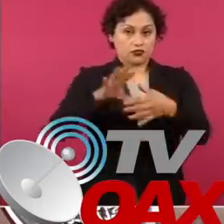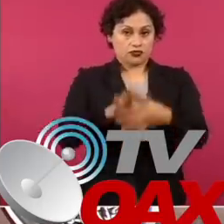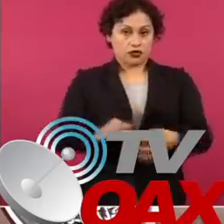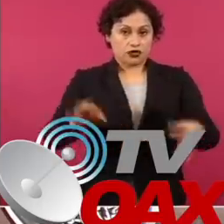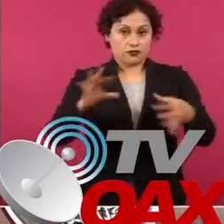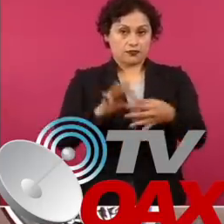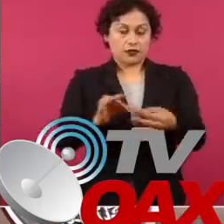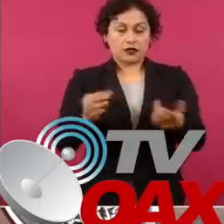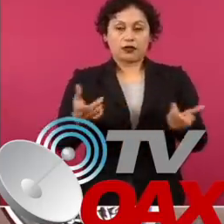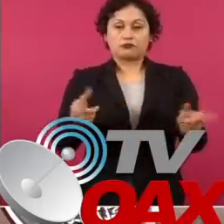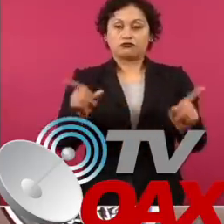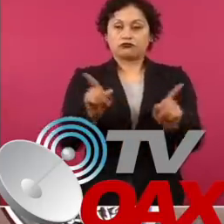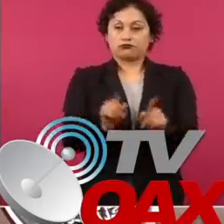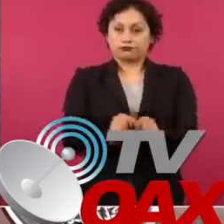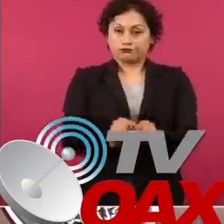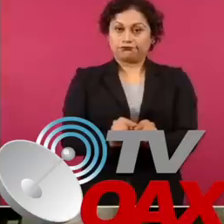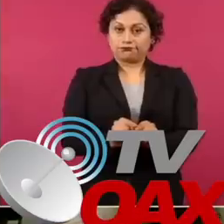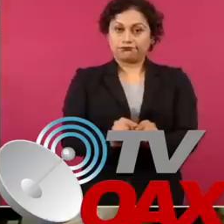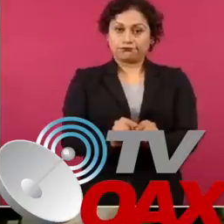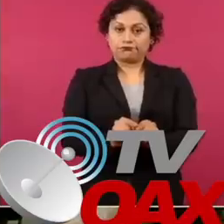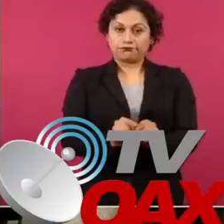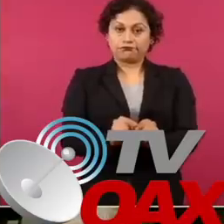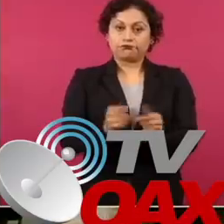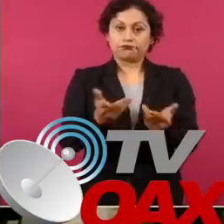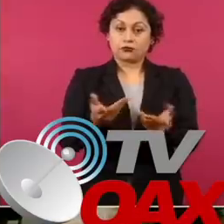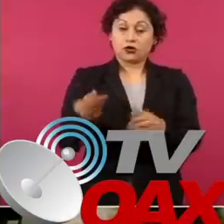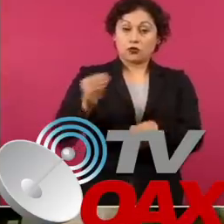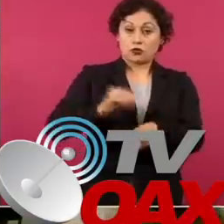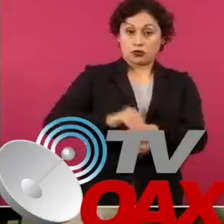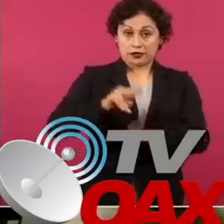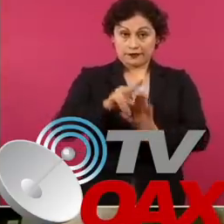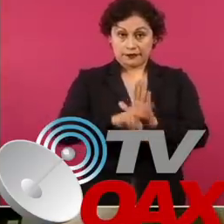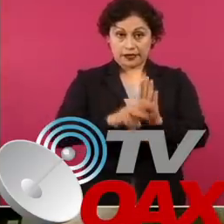Esto sería cuánto y tendríamos un video adicional,